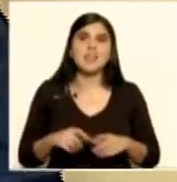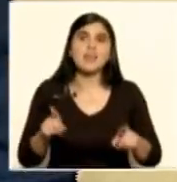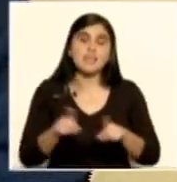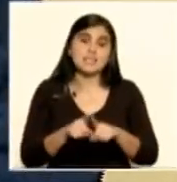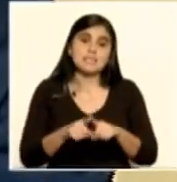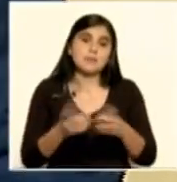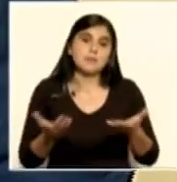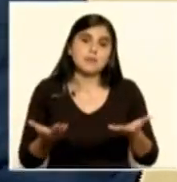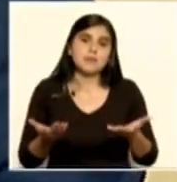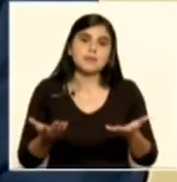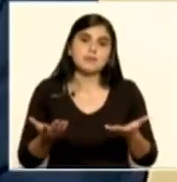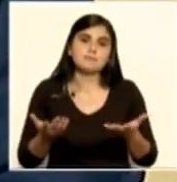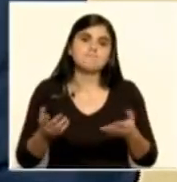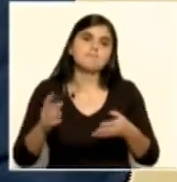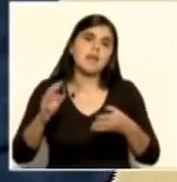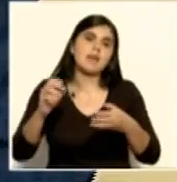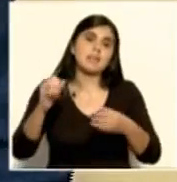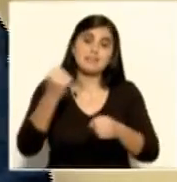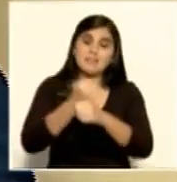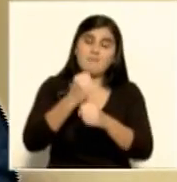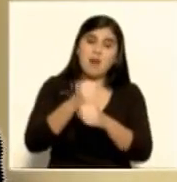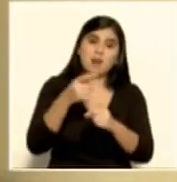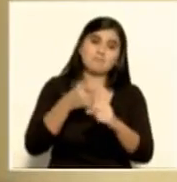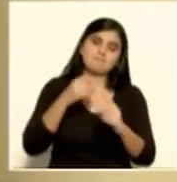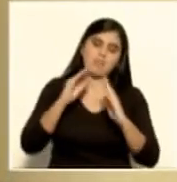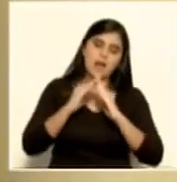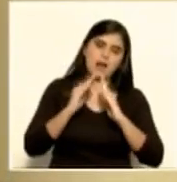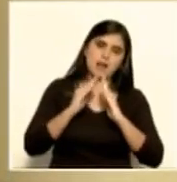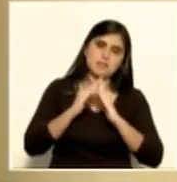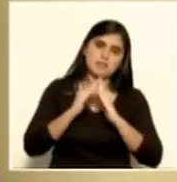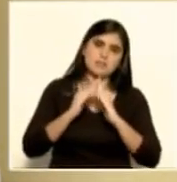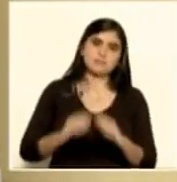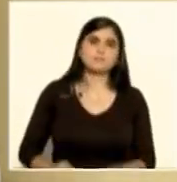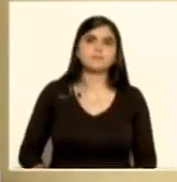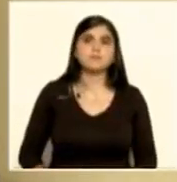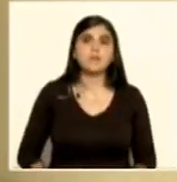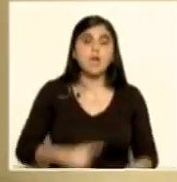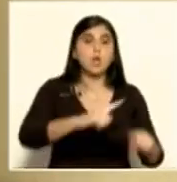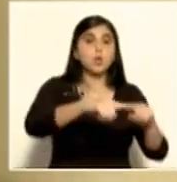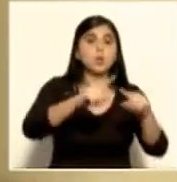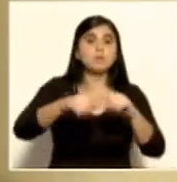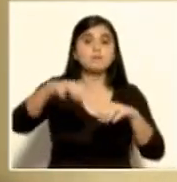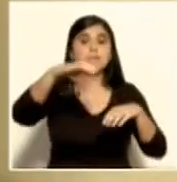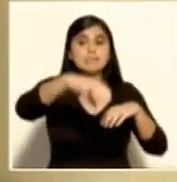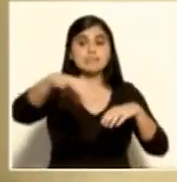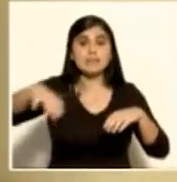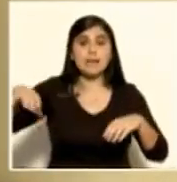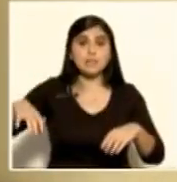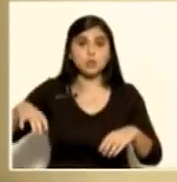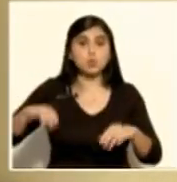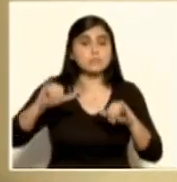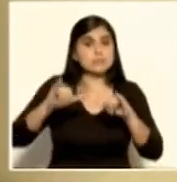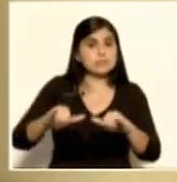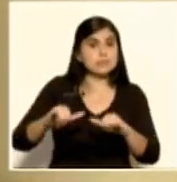el teletrabajo. El resto de los cantones que se mantienen en alerta amarilla,